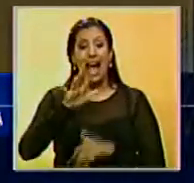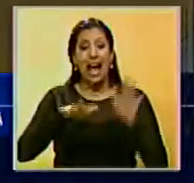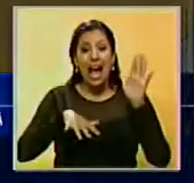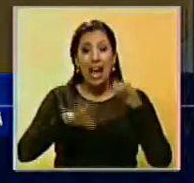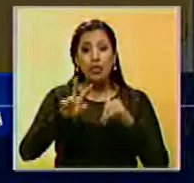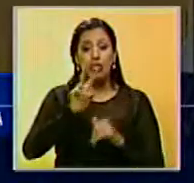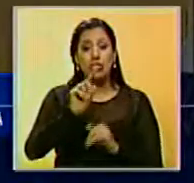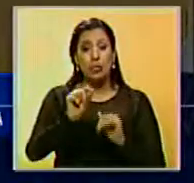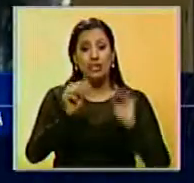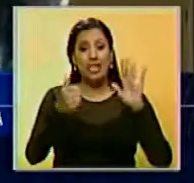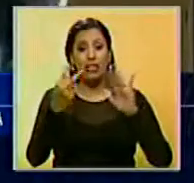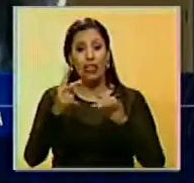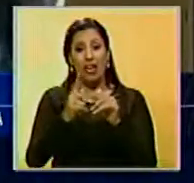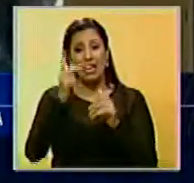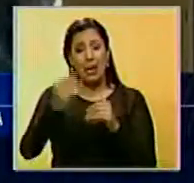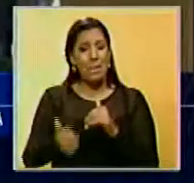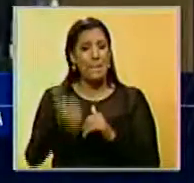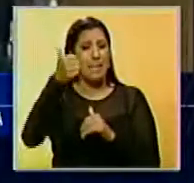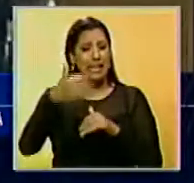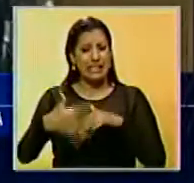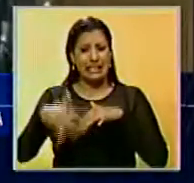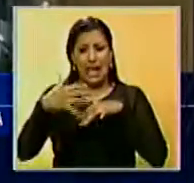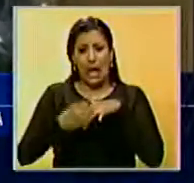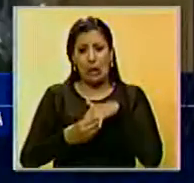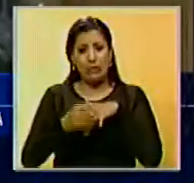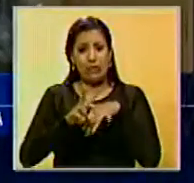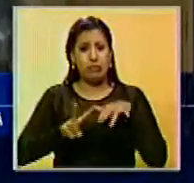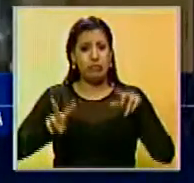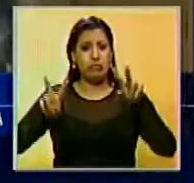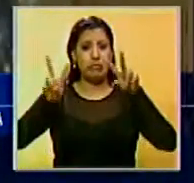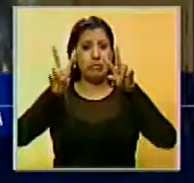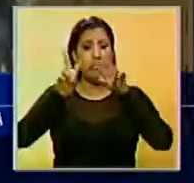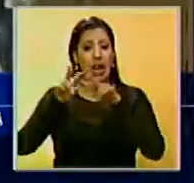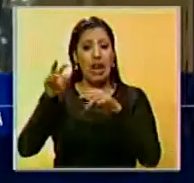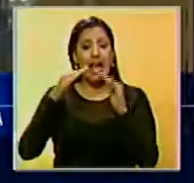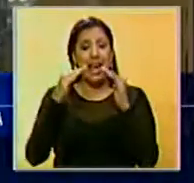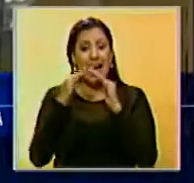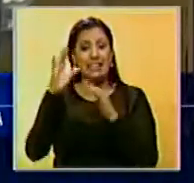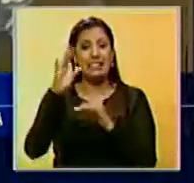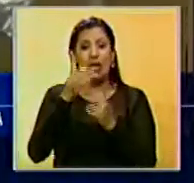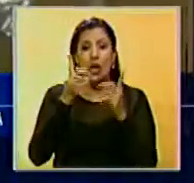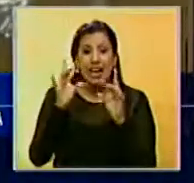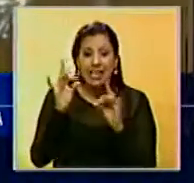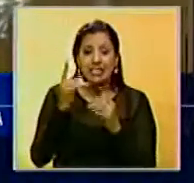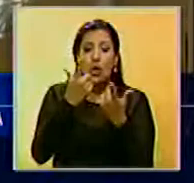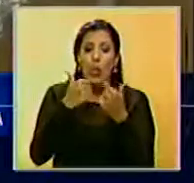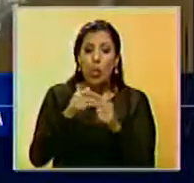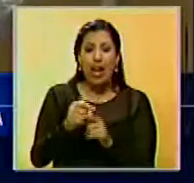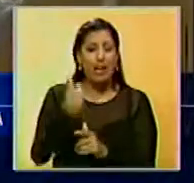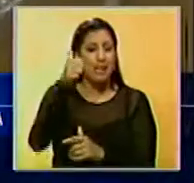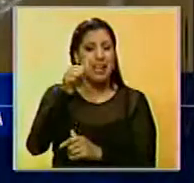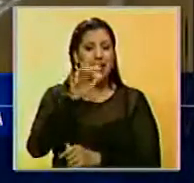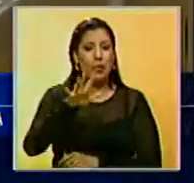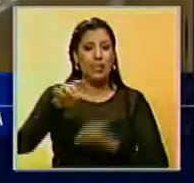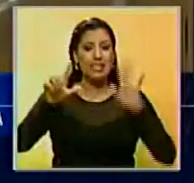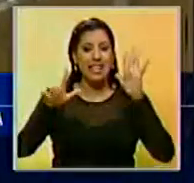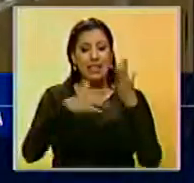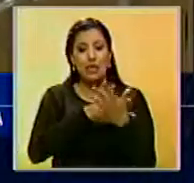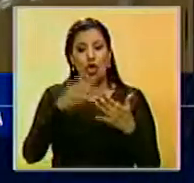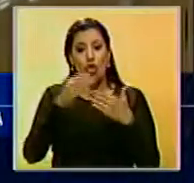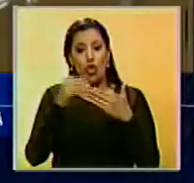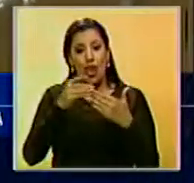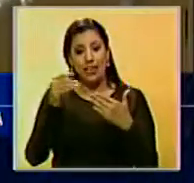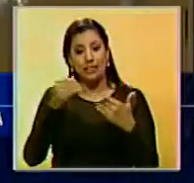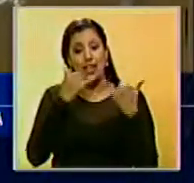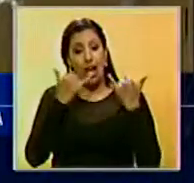14.62 quilates, se convirtió en la joya más costosa al ser subastada en la casa Christie's por una cifra récord de 57 millones de